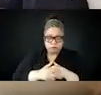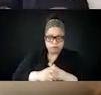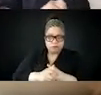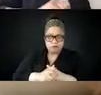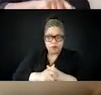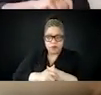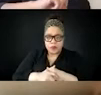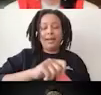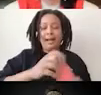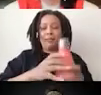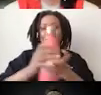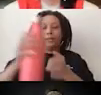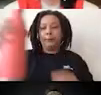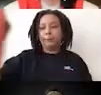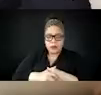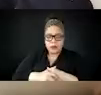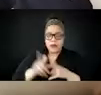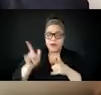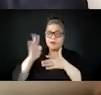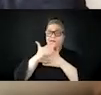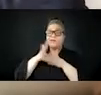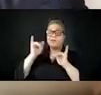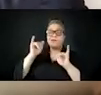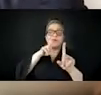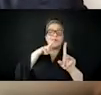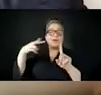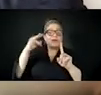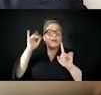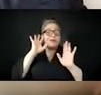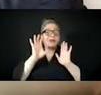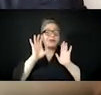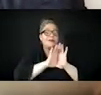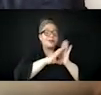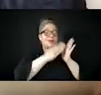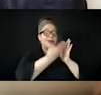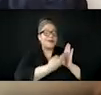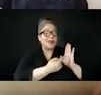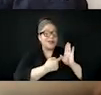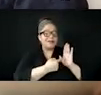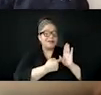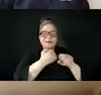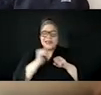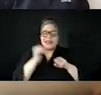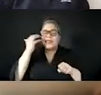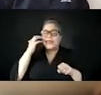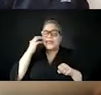en la utilizar las fotos como evidencia tiene sentido quiero